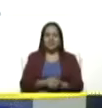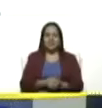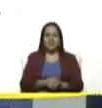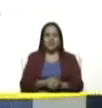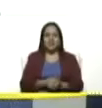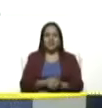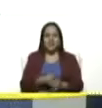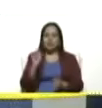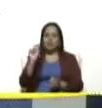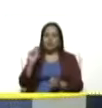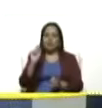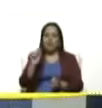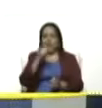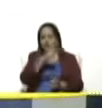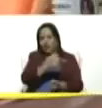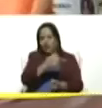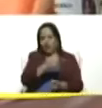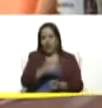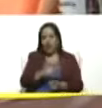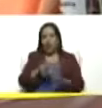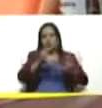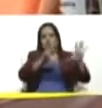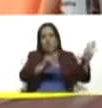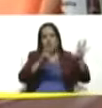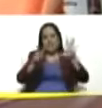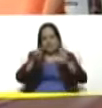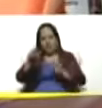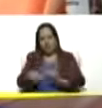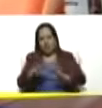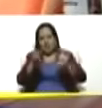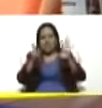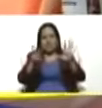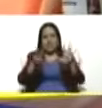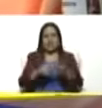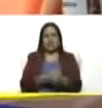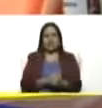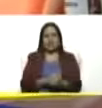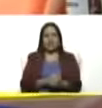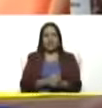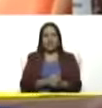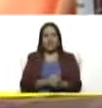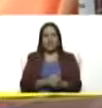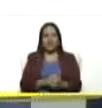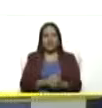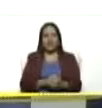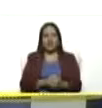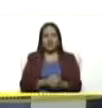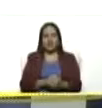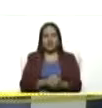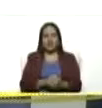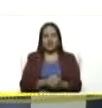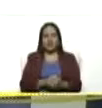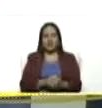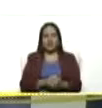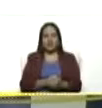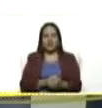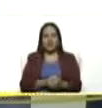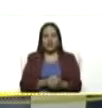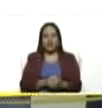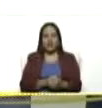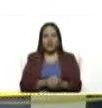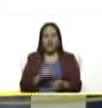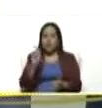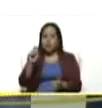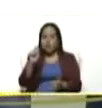El punto de Francisco, 87.7. Francisco, de Boconó. Y el punto de